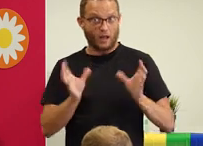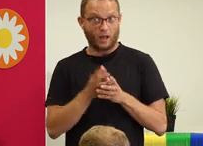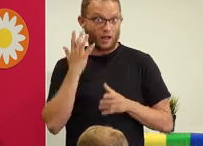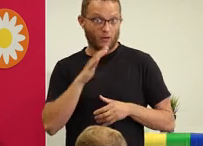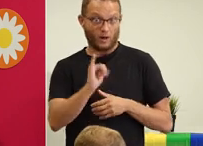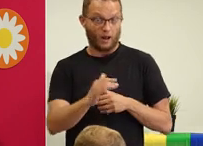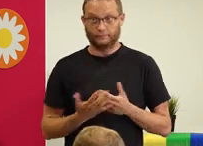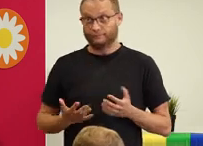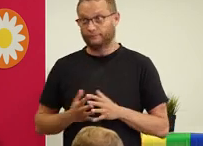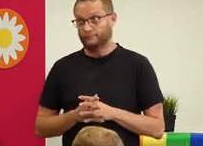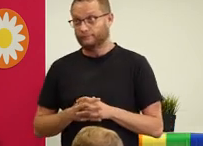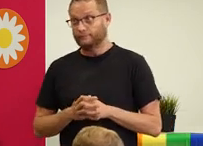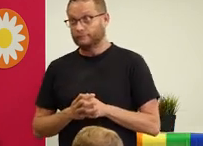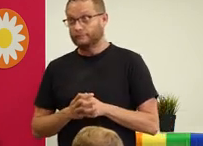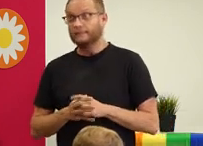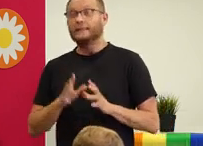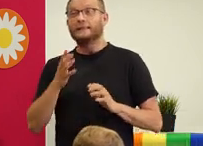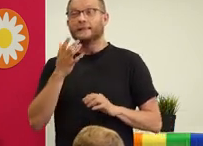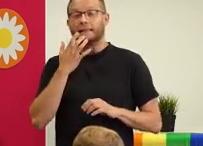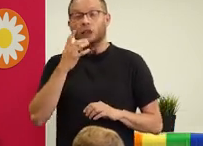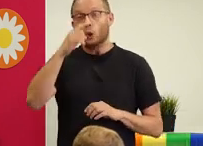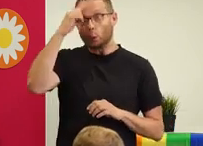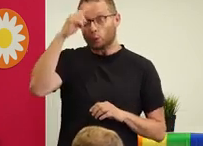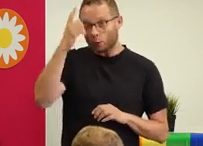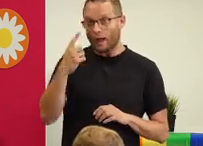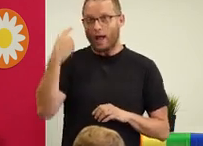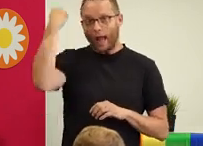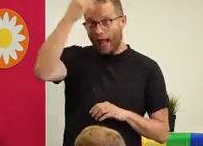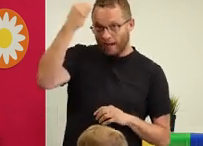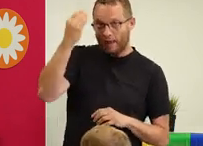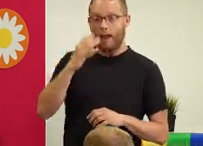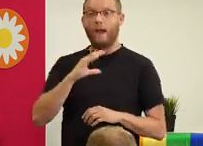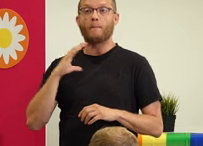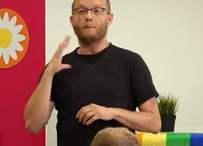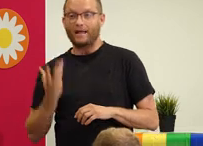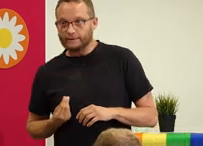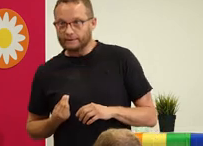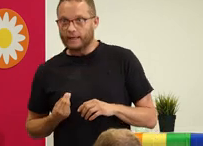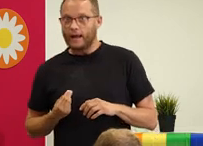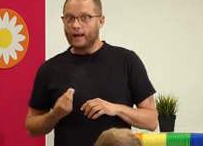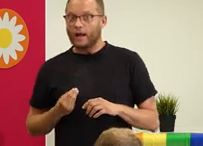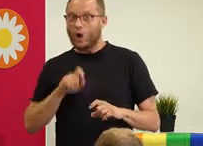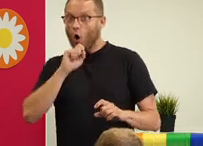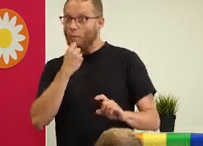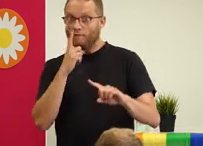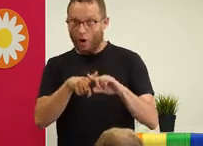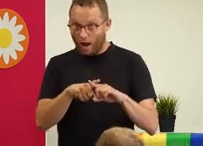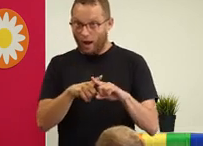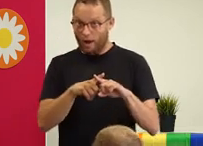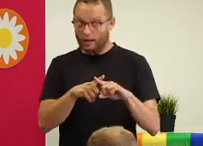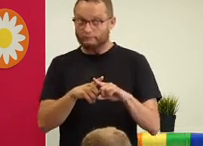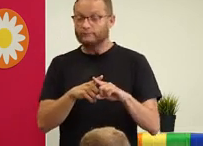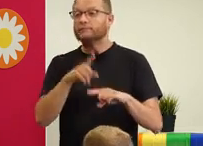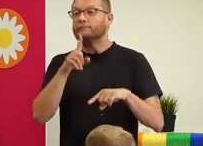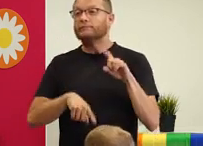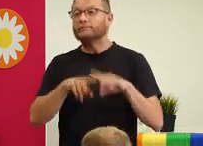comunidad queer y está. Y si la cultura árabe, palestina, lo que sea, sea homófoba, no significa